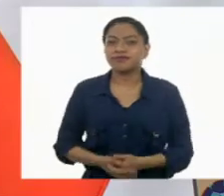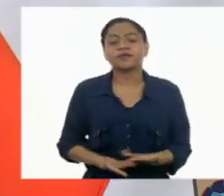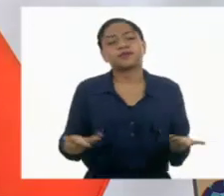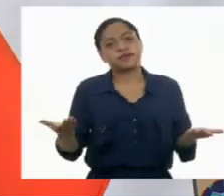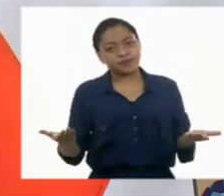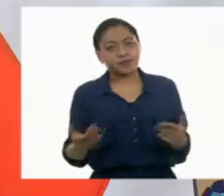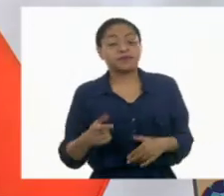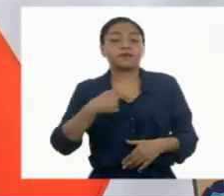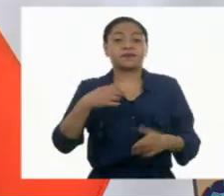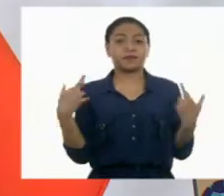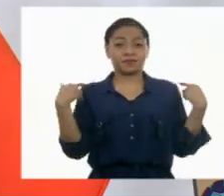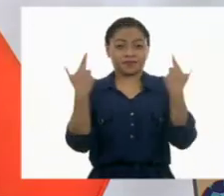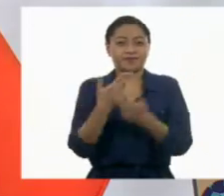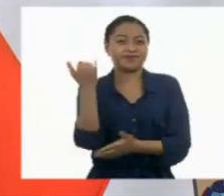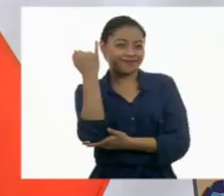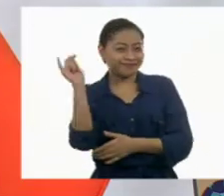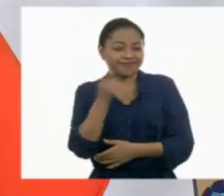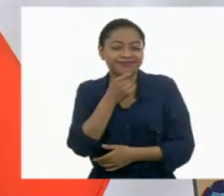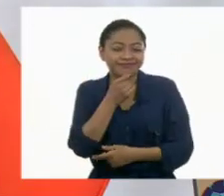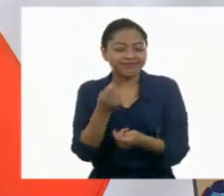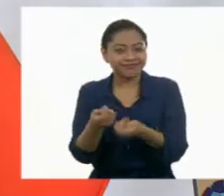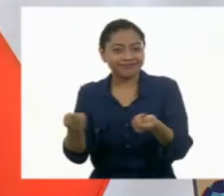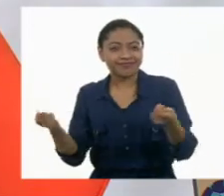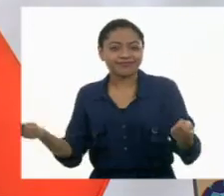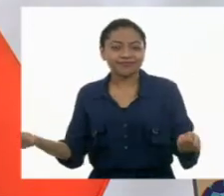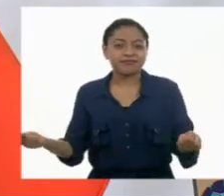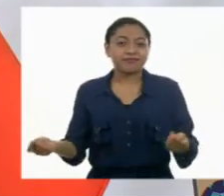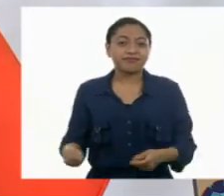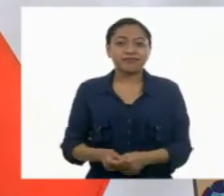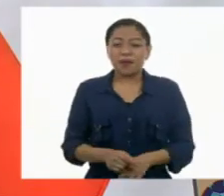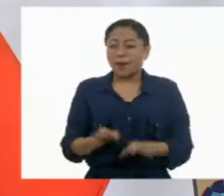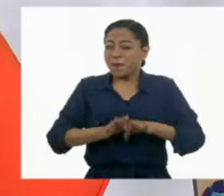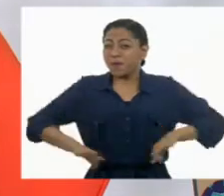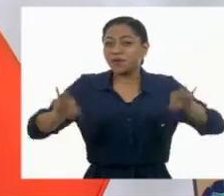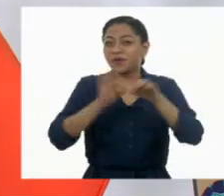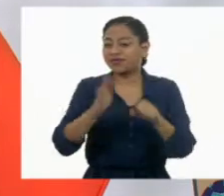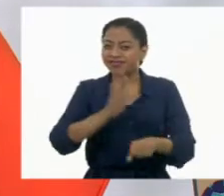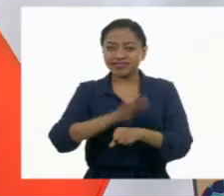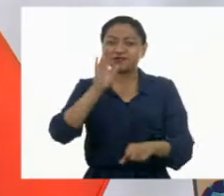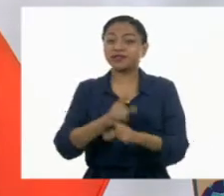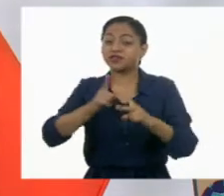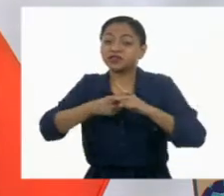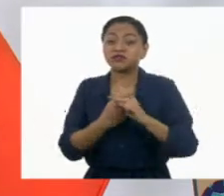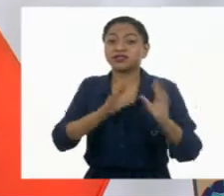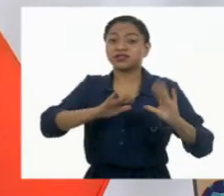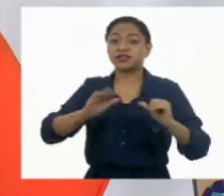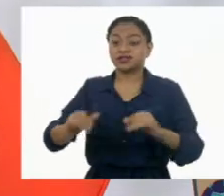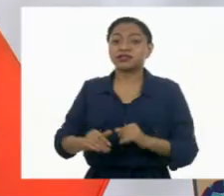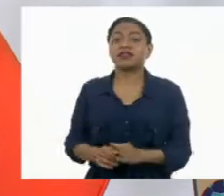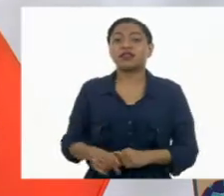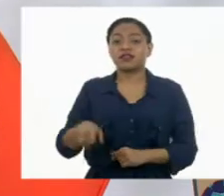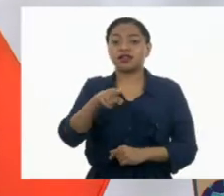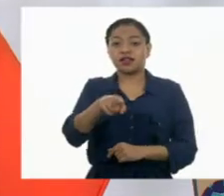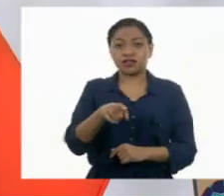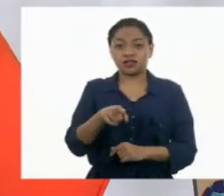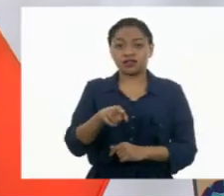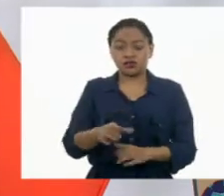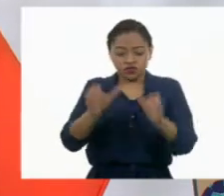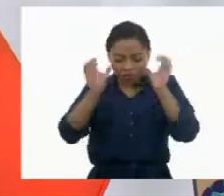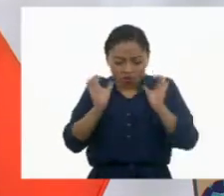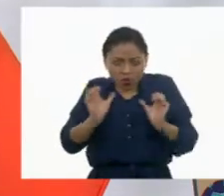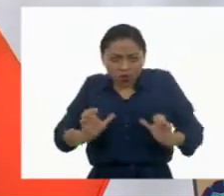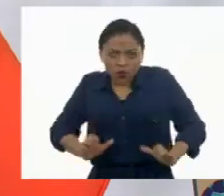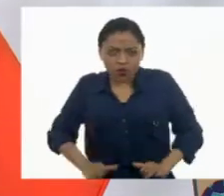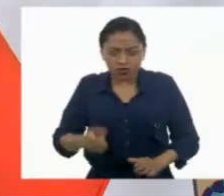es, como maestra de preescolar, lo básico que empezamos a trabajar con los niños es el conocimiento de su propio